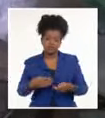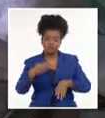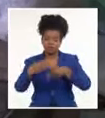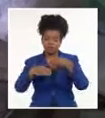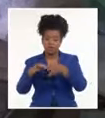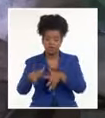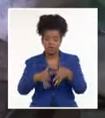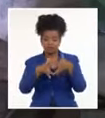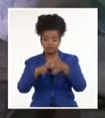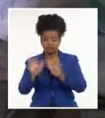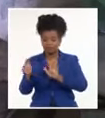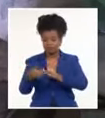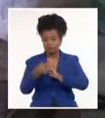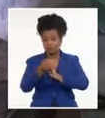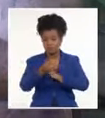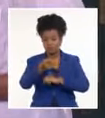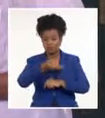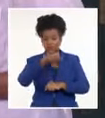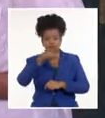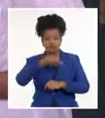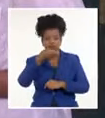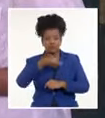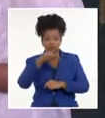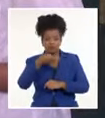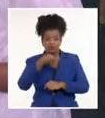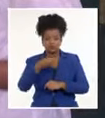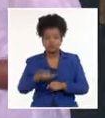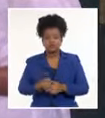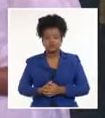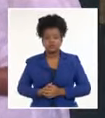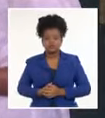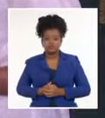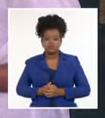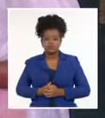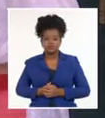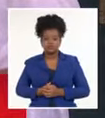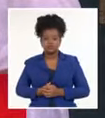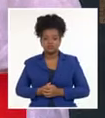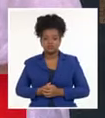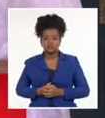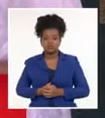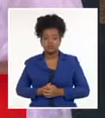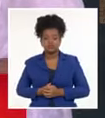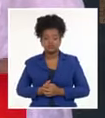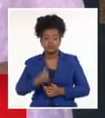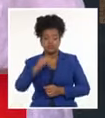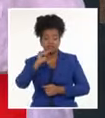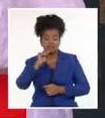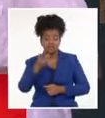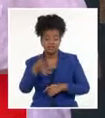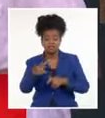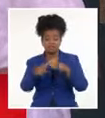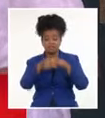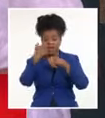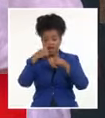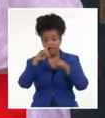los comentarios que usted hacía sobre la Organización de Estados Americanos, ¿se pudiera decir que aspira el ALBA a ser esa